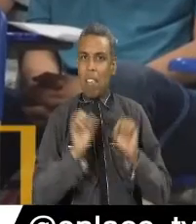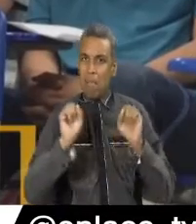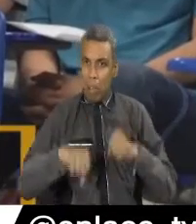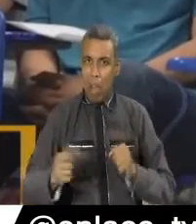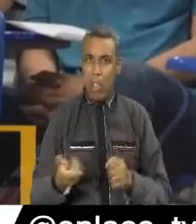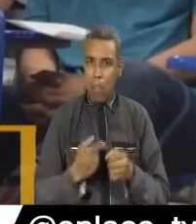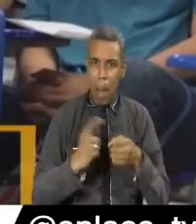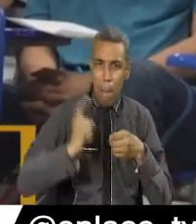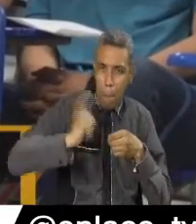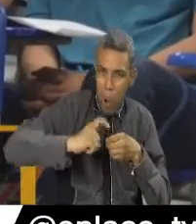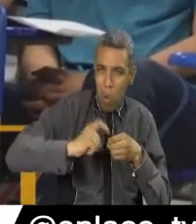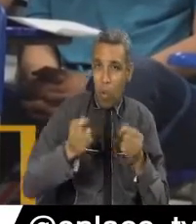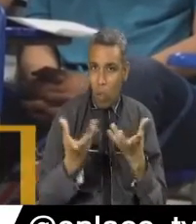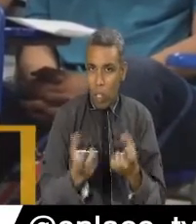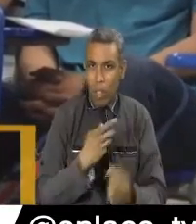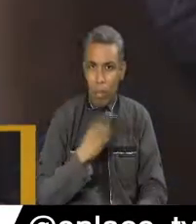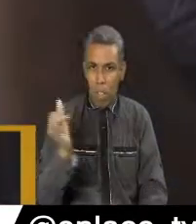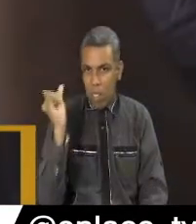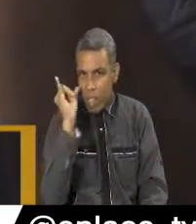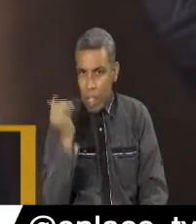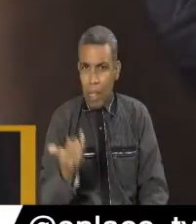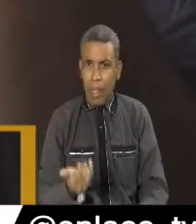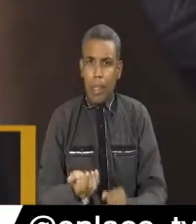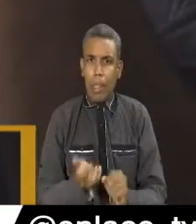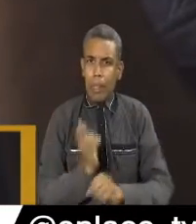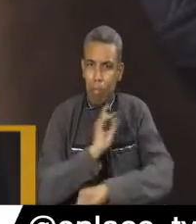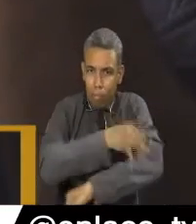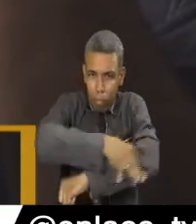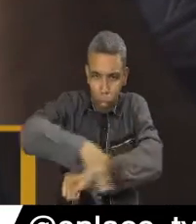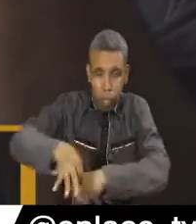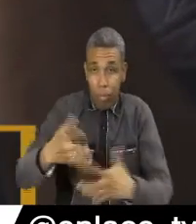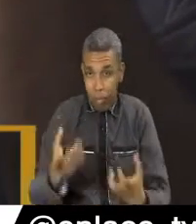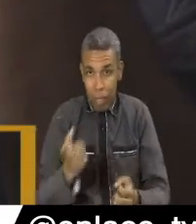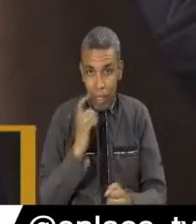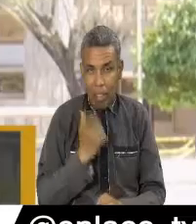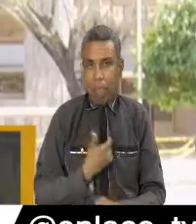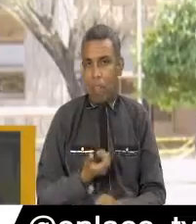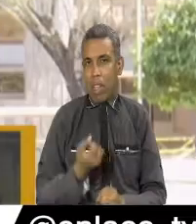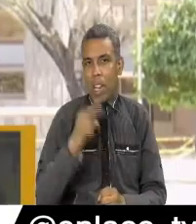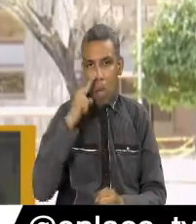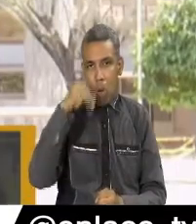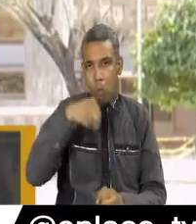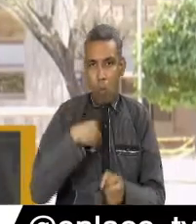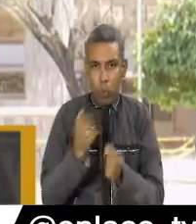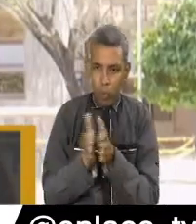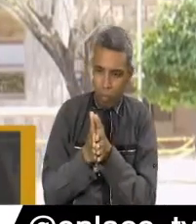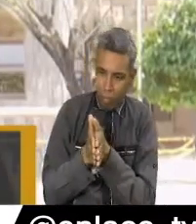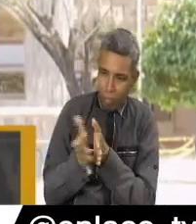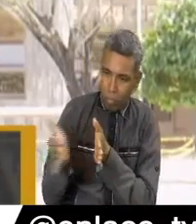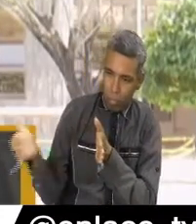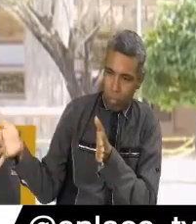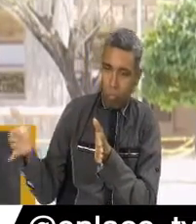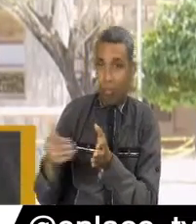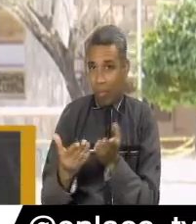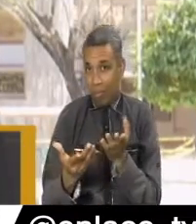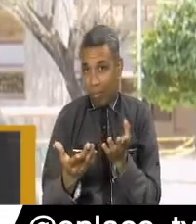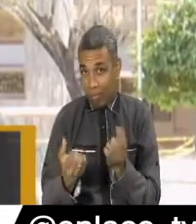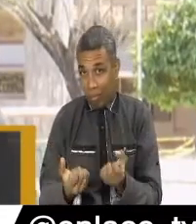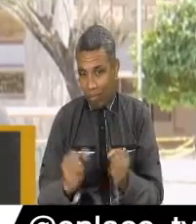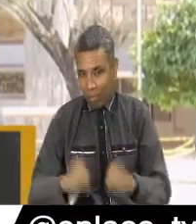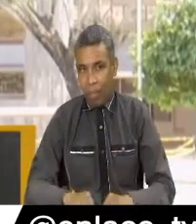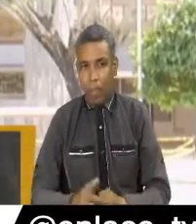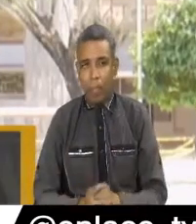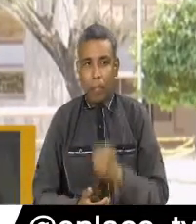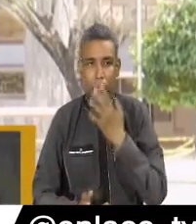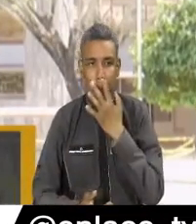con las matrículas abiertas para el proceso de inducción al segundo semestre de 2017. Bueno, sí, informarle a la comunidad barranqueña que en este